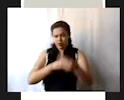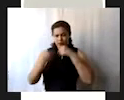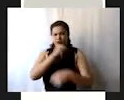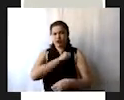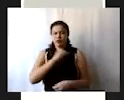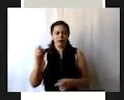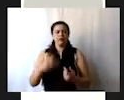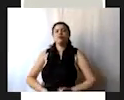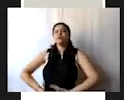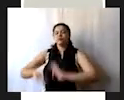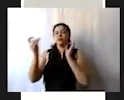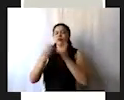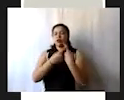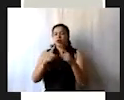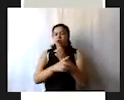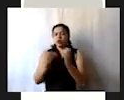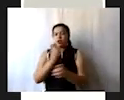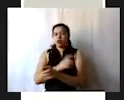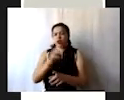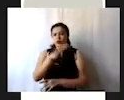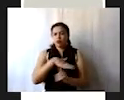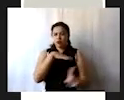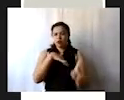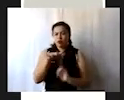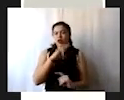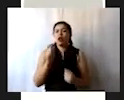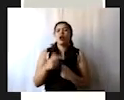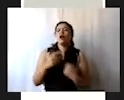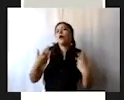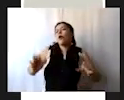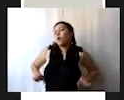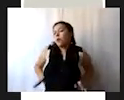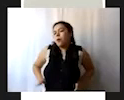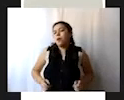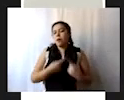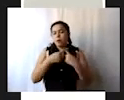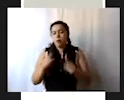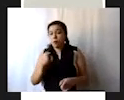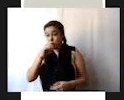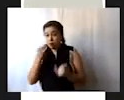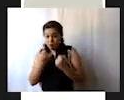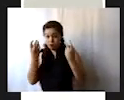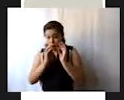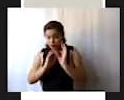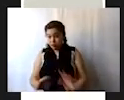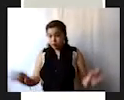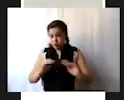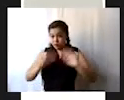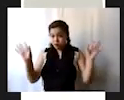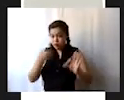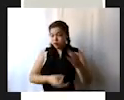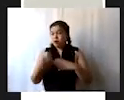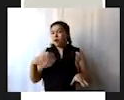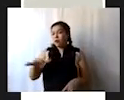evidentemente cada localidad y cada contexto va a tener condiciones diferentes, pero lo que sí es claro es que en todos los contextos